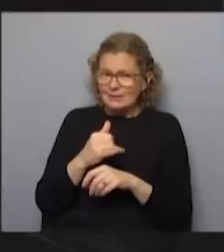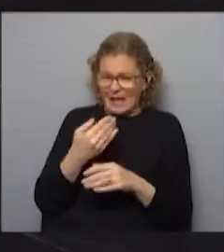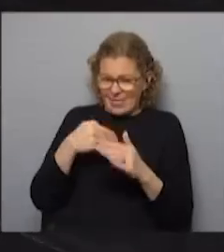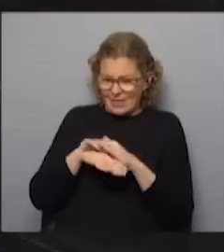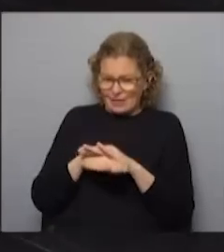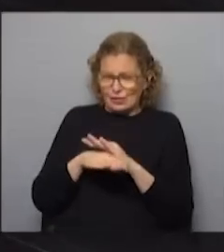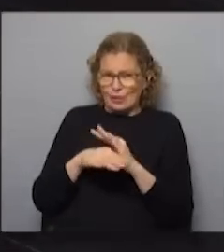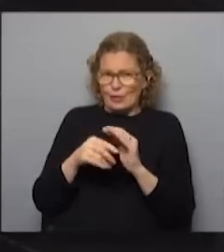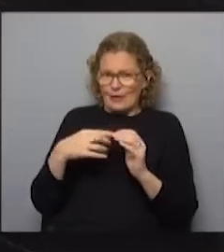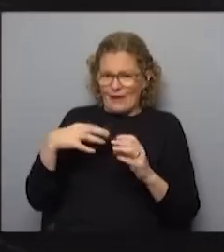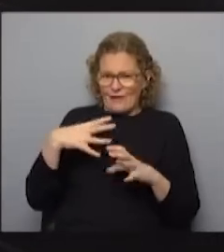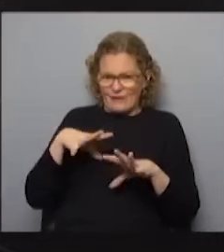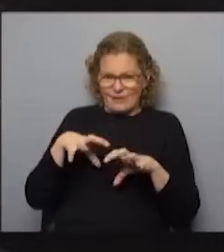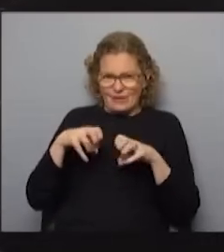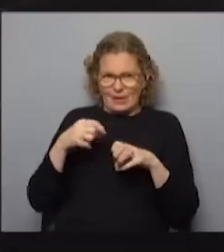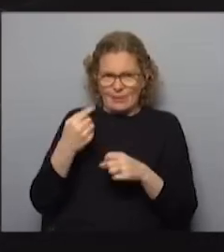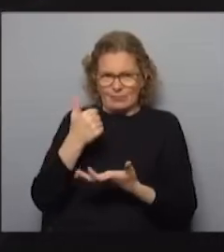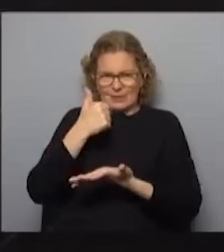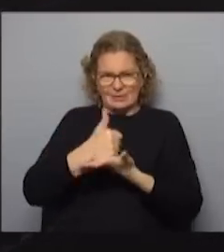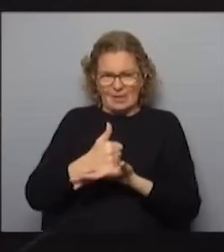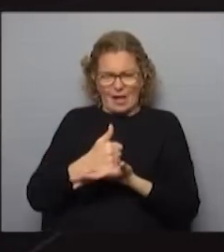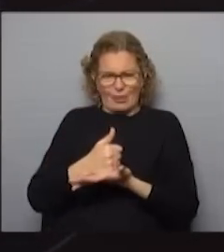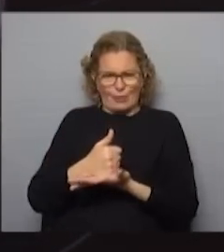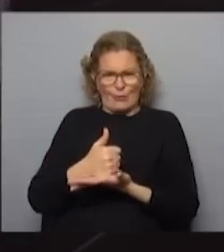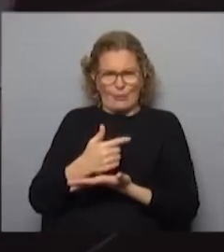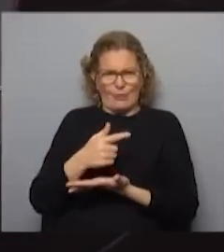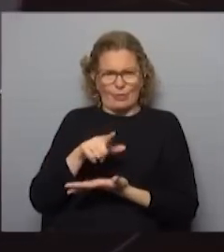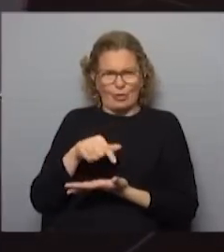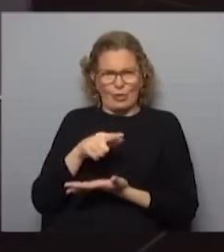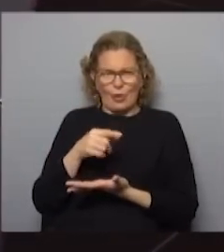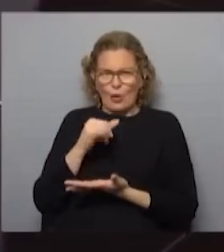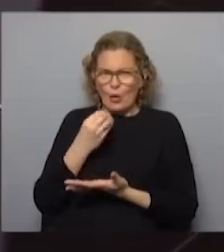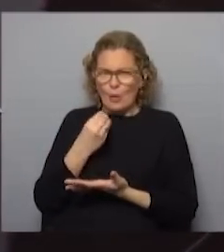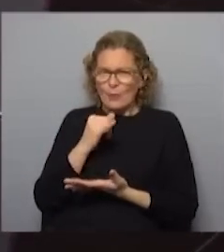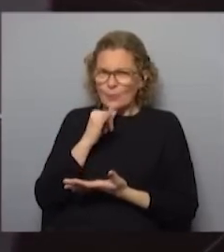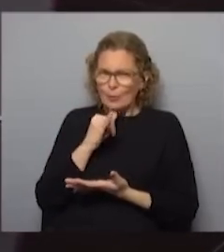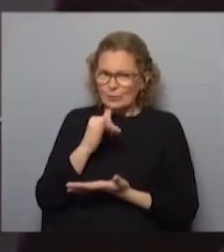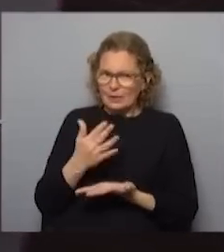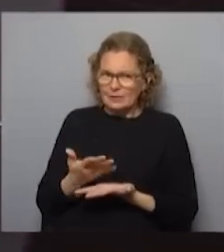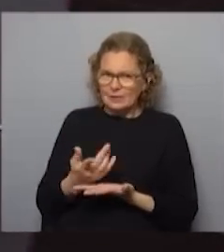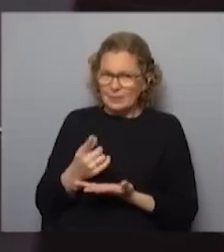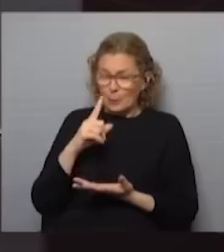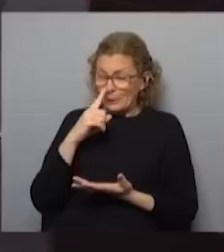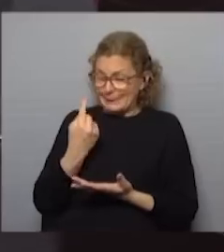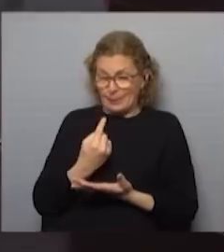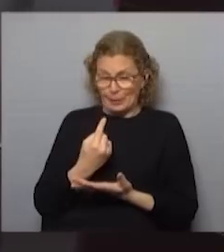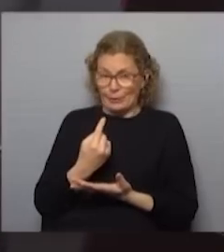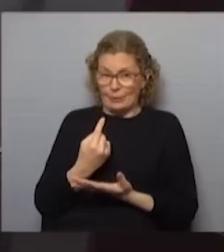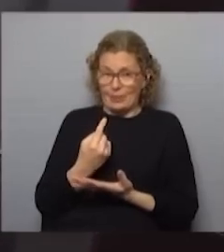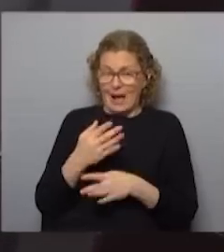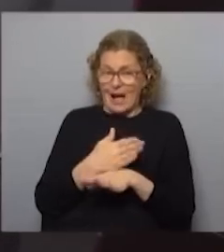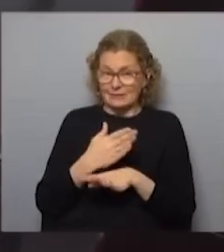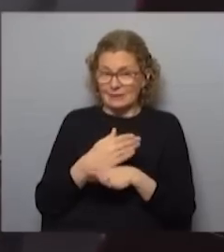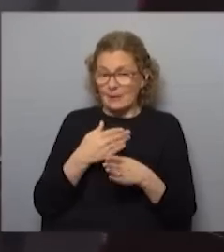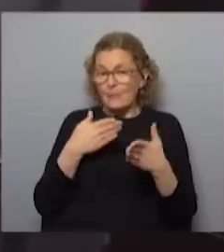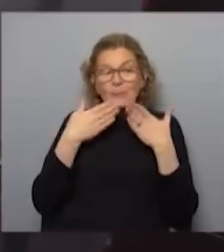de adentro lo que él había vivido presenciado protagonizado Así que nos dispusimos inmediatamente previa